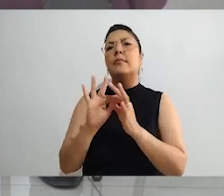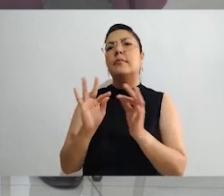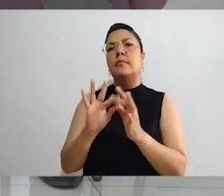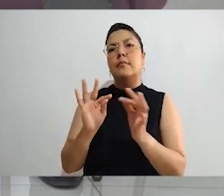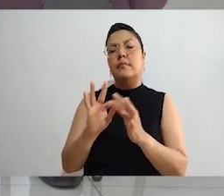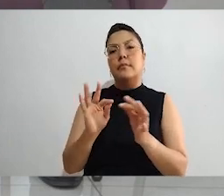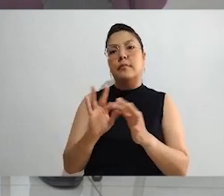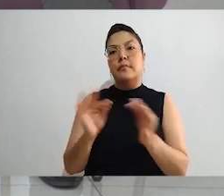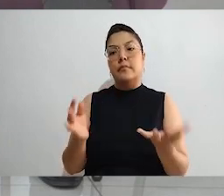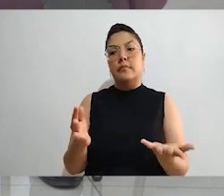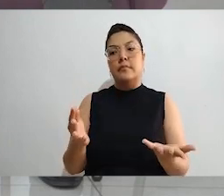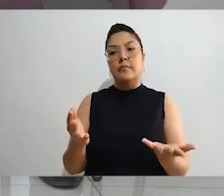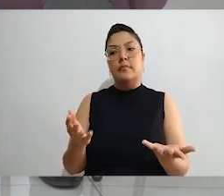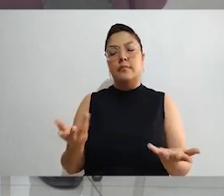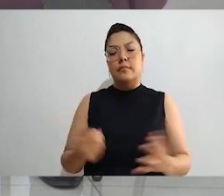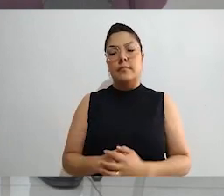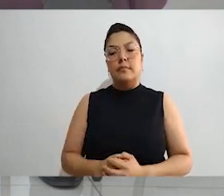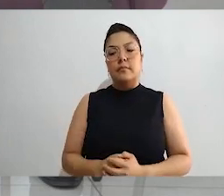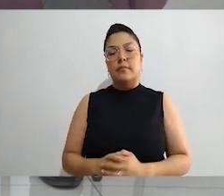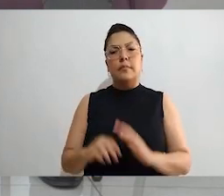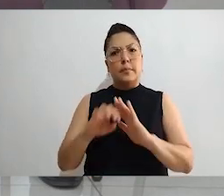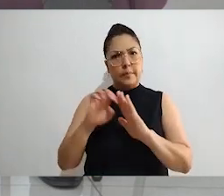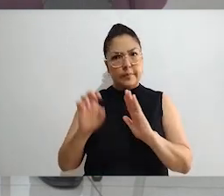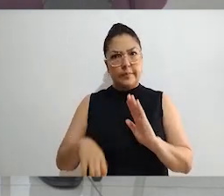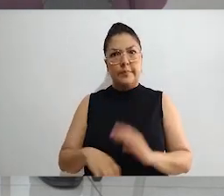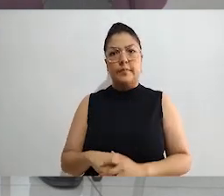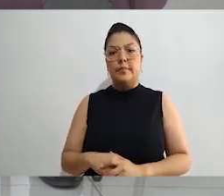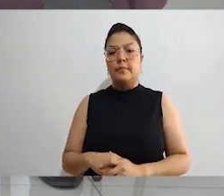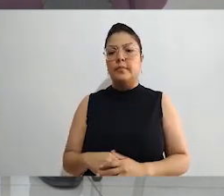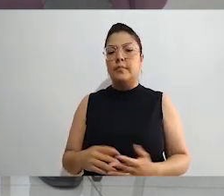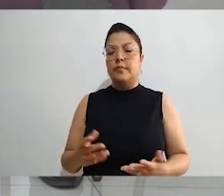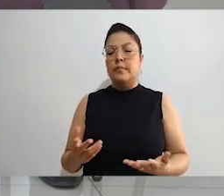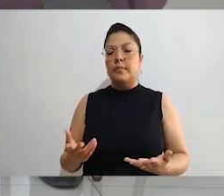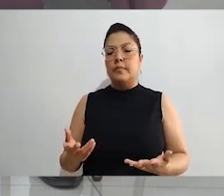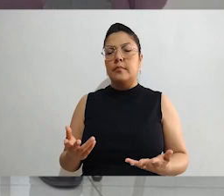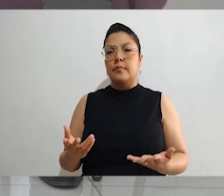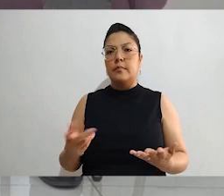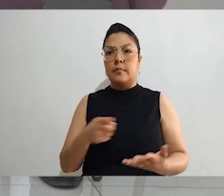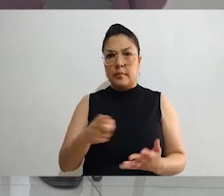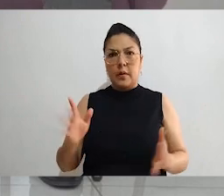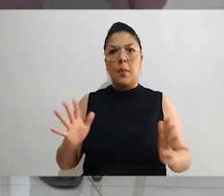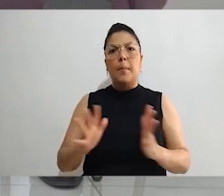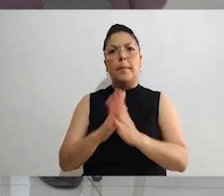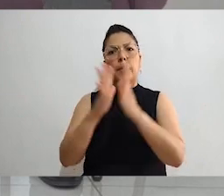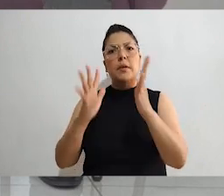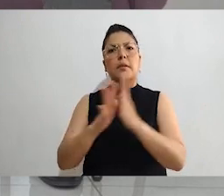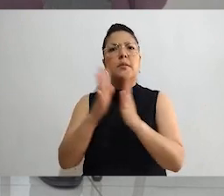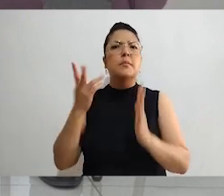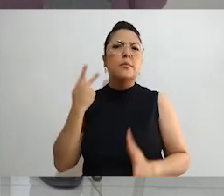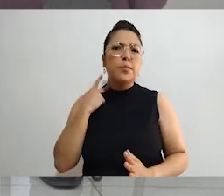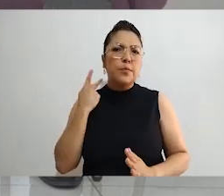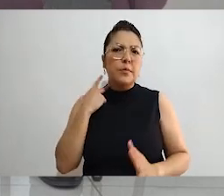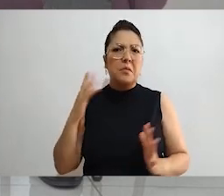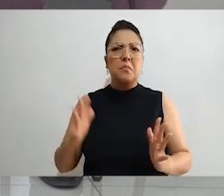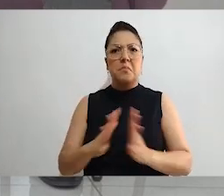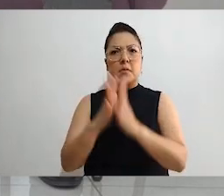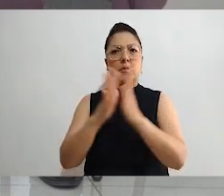descripción un poco certera de lo que es. Cuando hablamos de participación política y participación ciudadana, ¿de qué